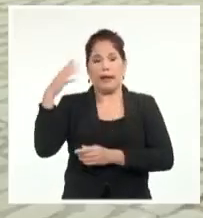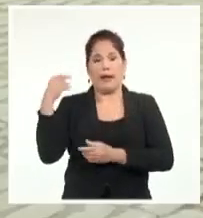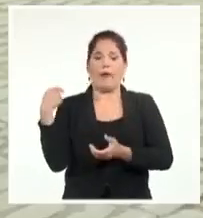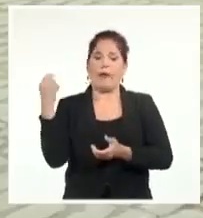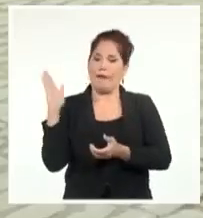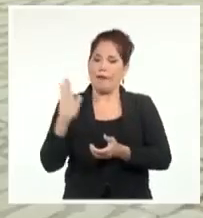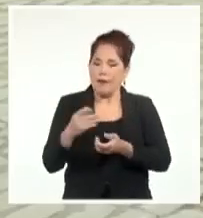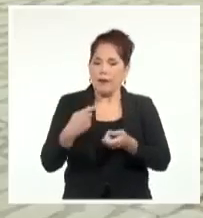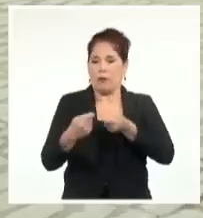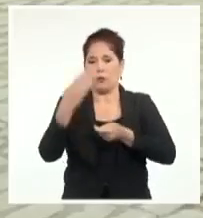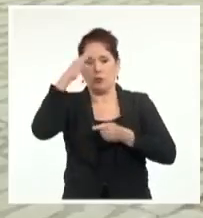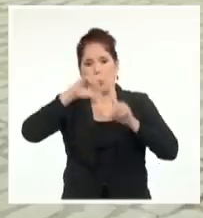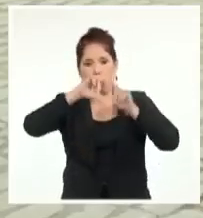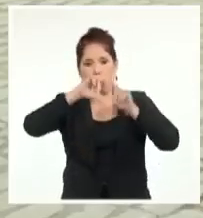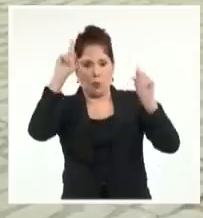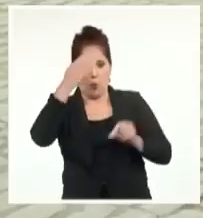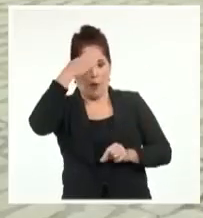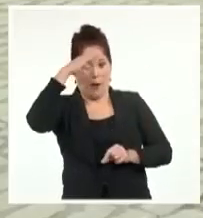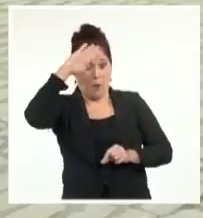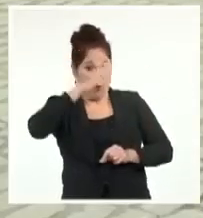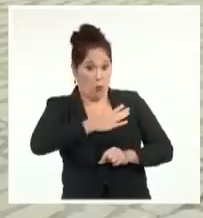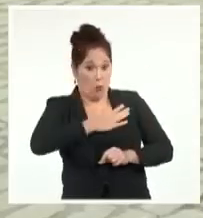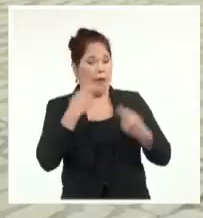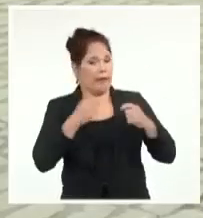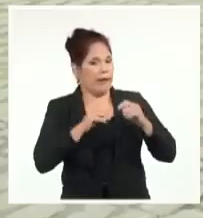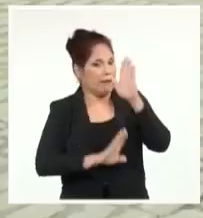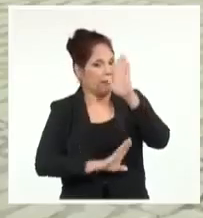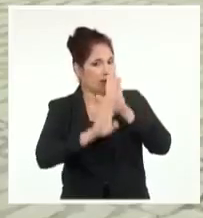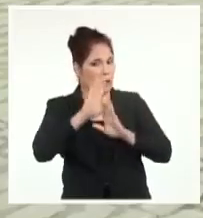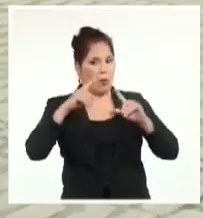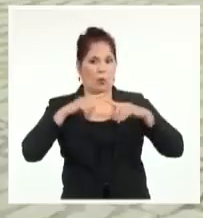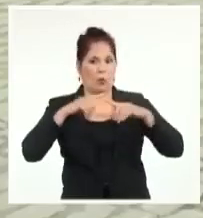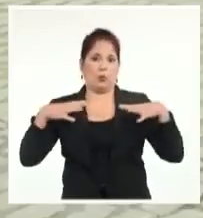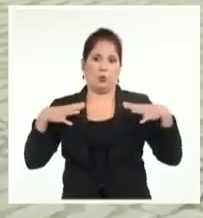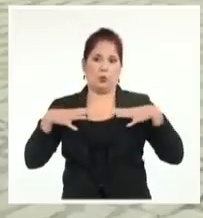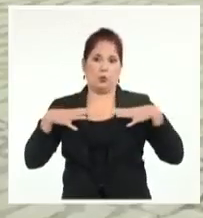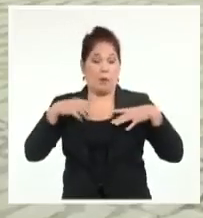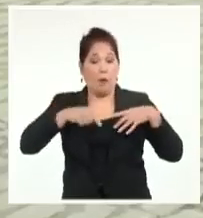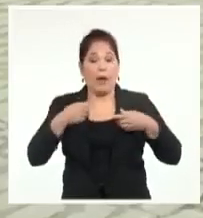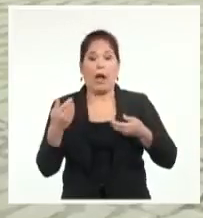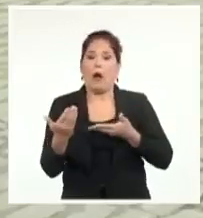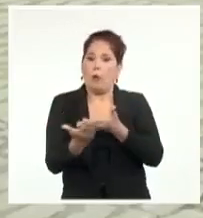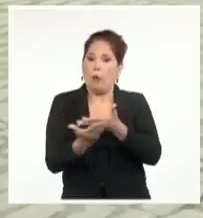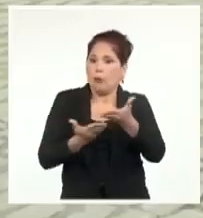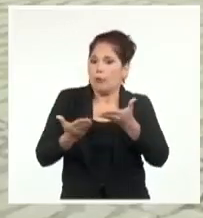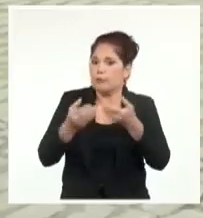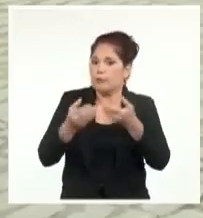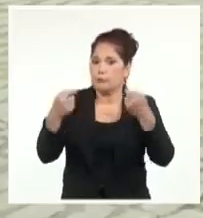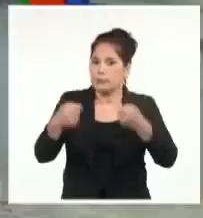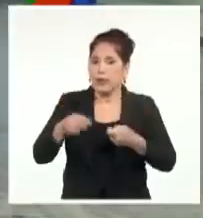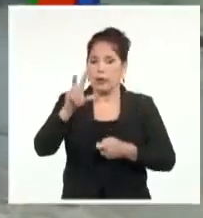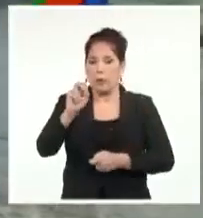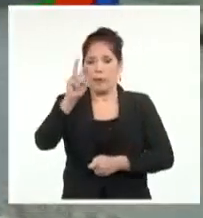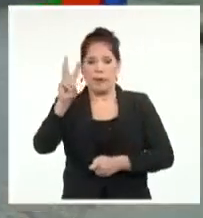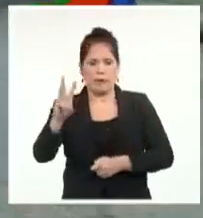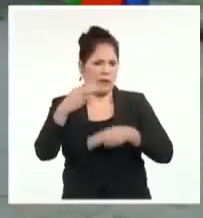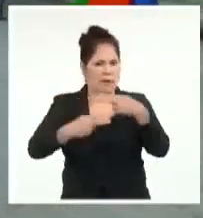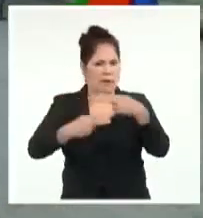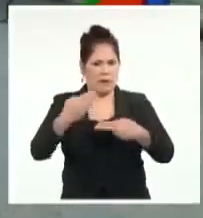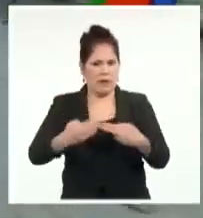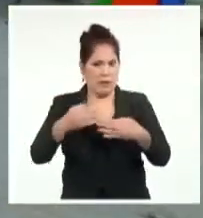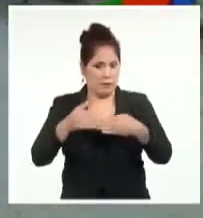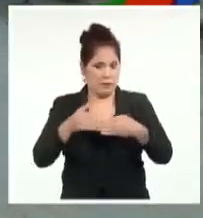En ese contexto particularmente complejo, ¿cuál es la estrategia para comercializar el destino Cuba en 2023? De cara